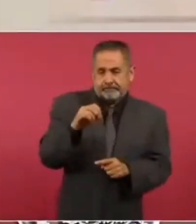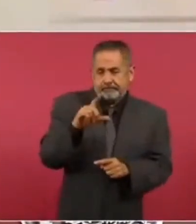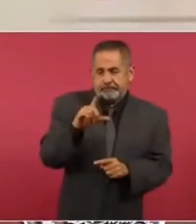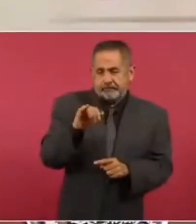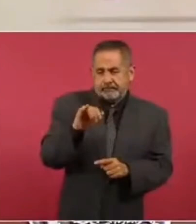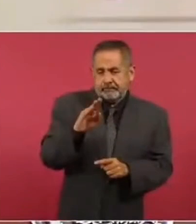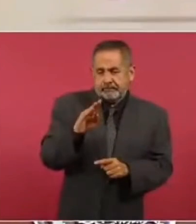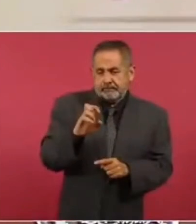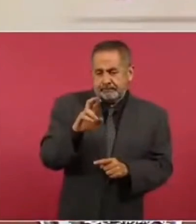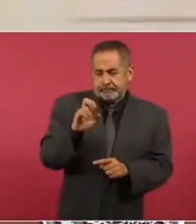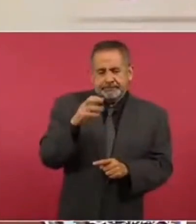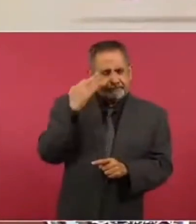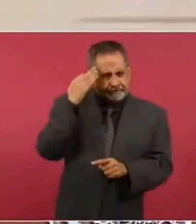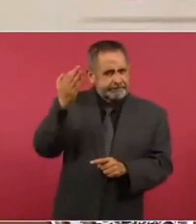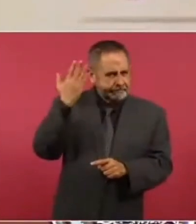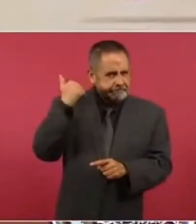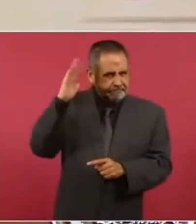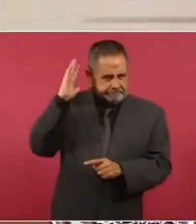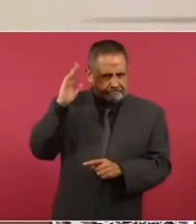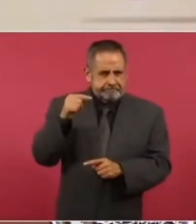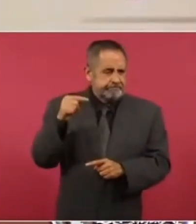no había